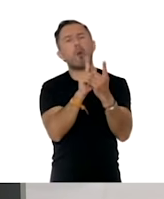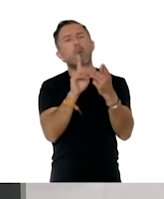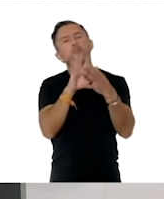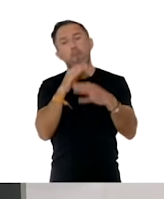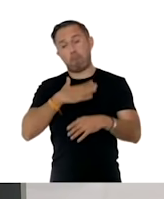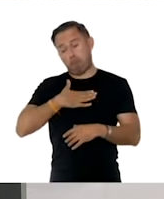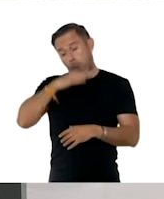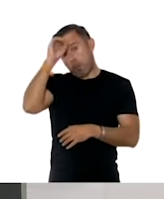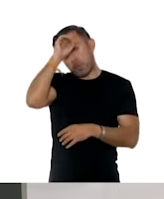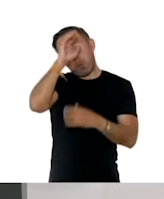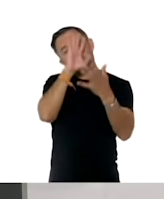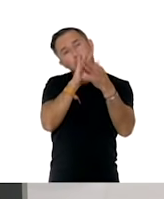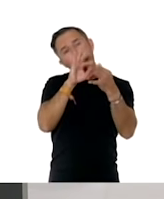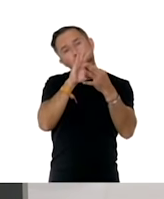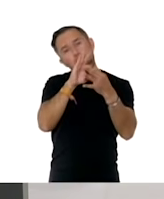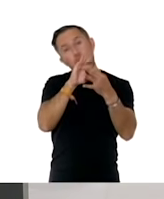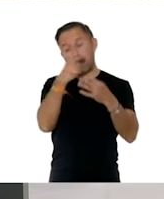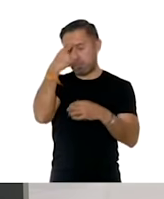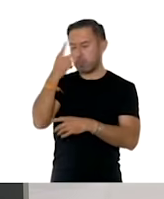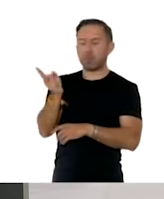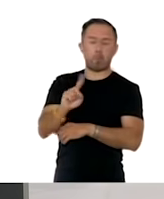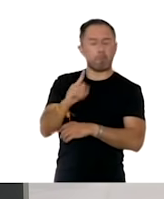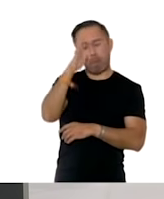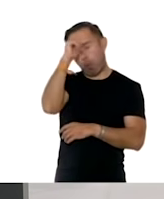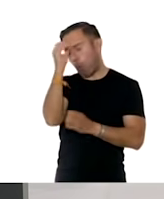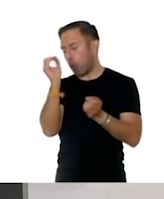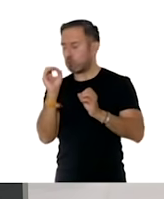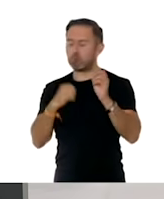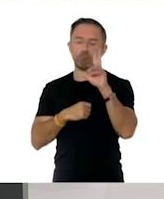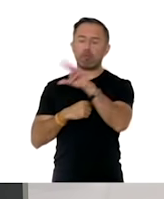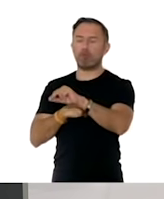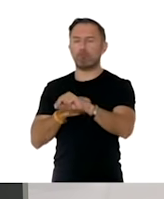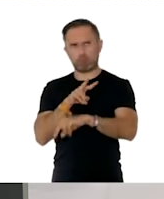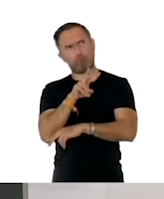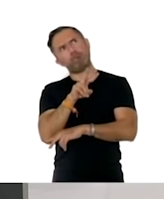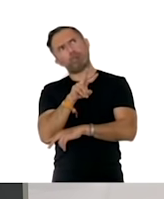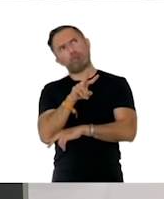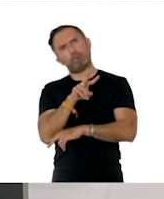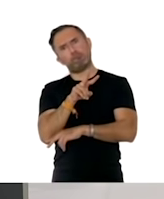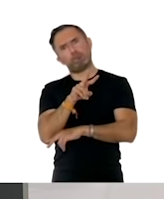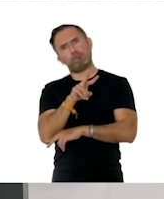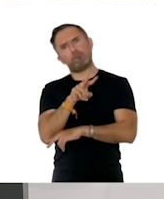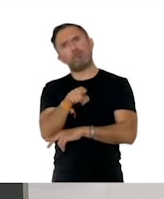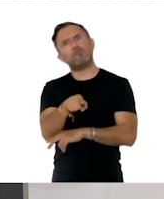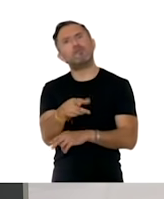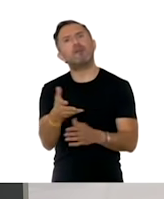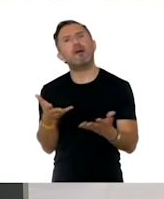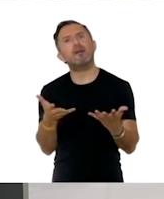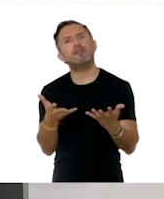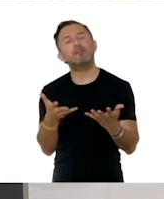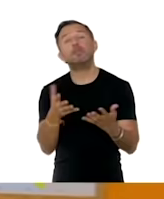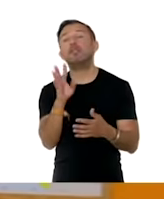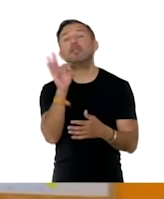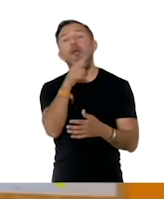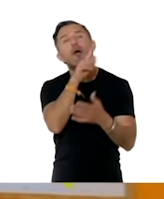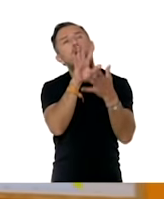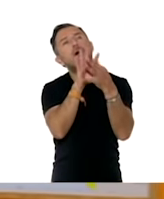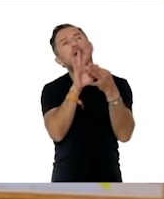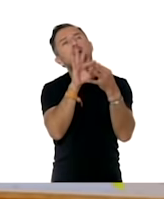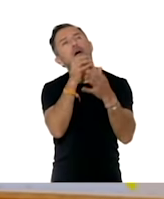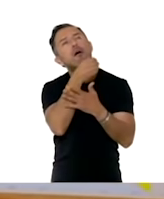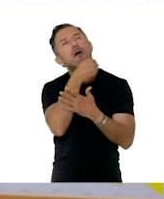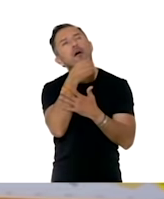suya, ¿cómo reaccionan? Y si de pronto se dan cuenta que la otra persona tiene razón, ¿les